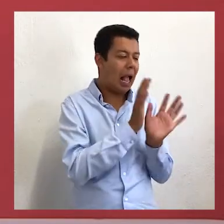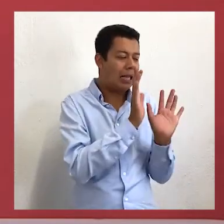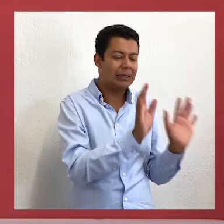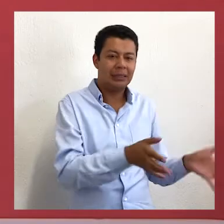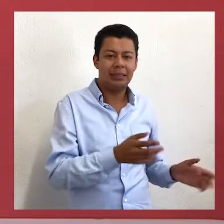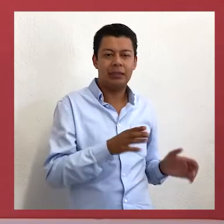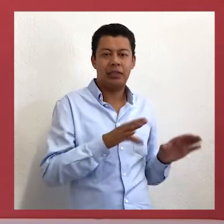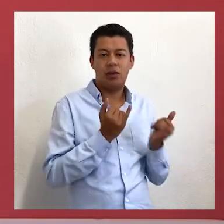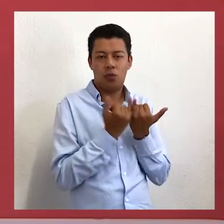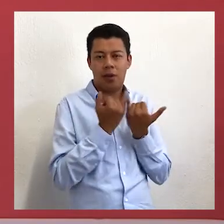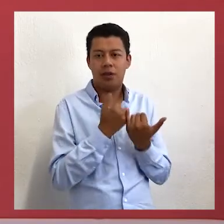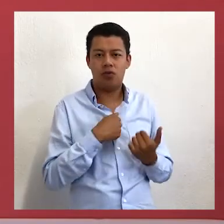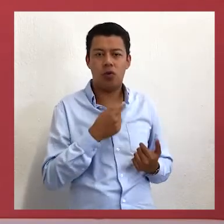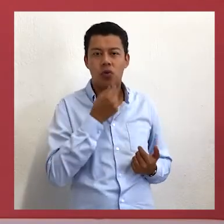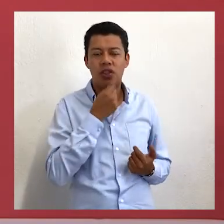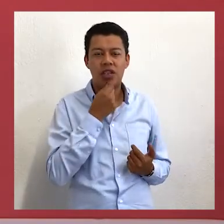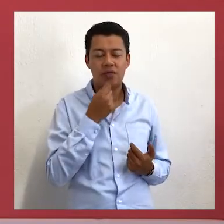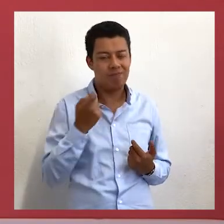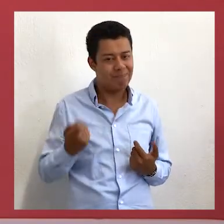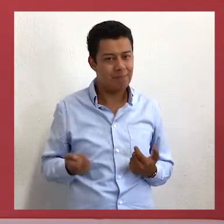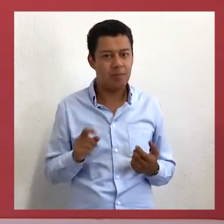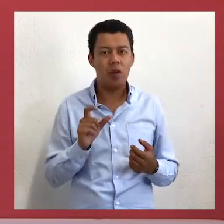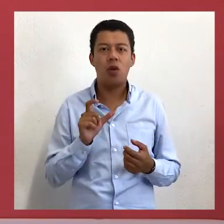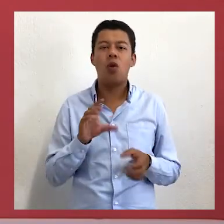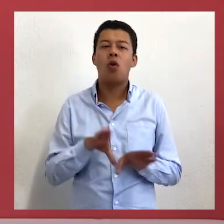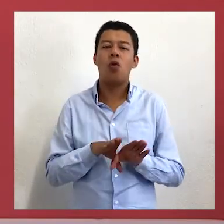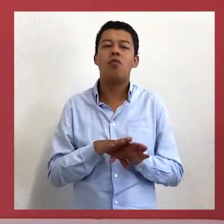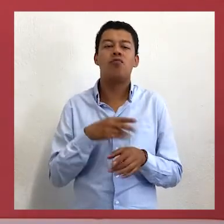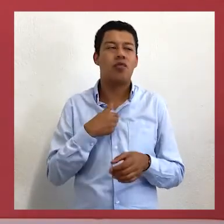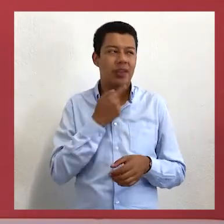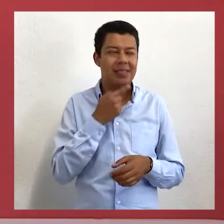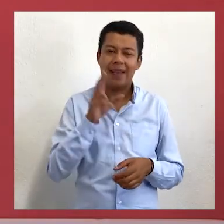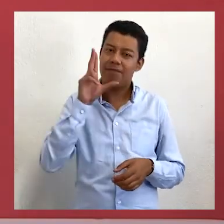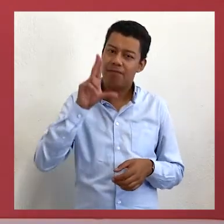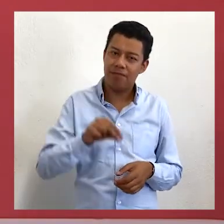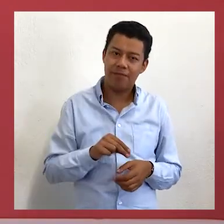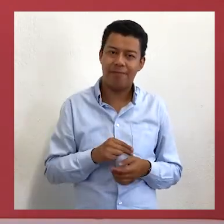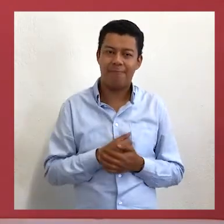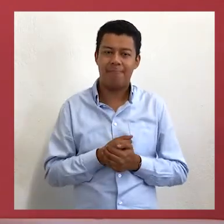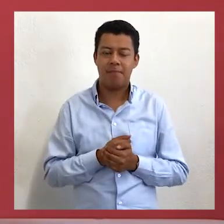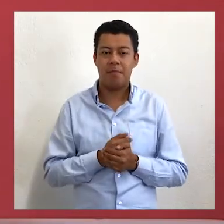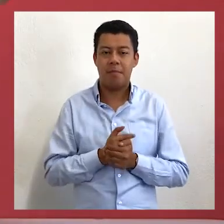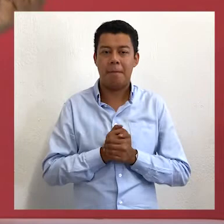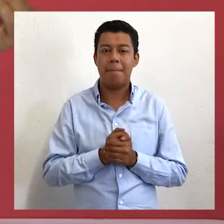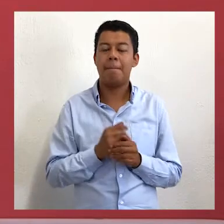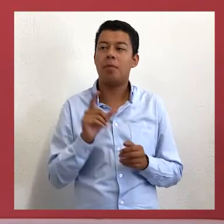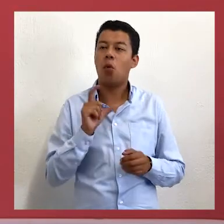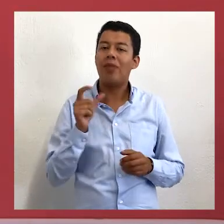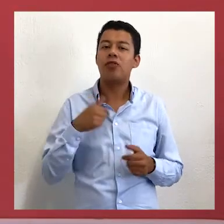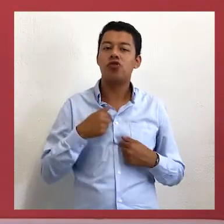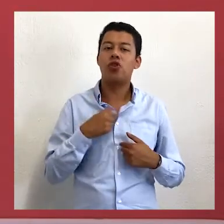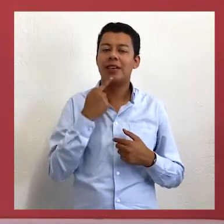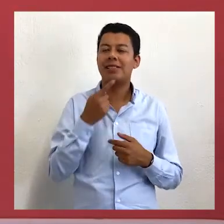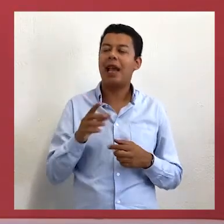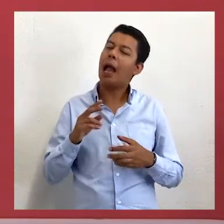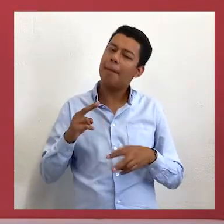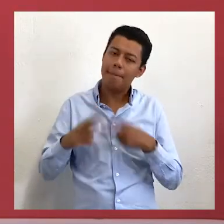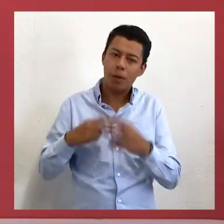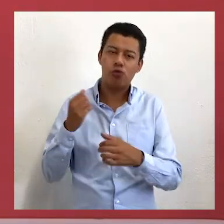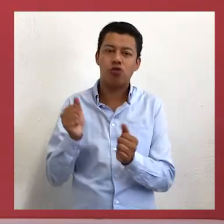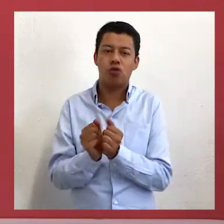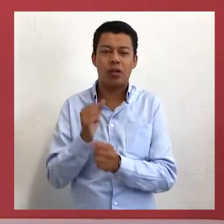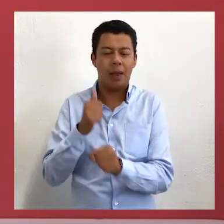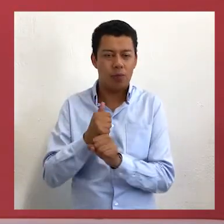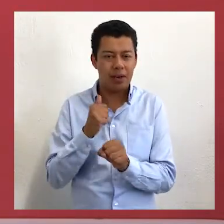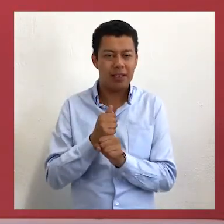yo quiero, como cuando era pequeño, como cuando no me decía que no, cuando yo le decía, vamos a la casa de los abuelos, y no chistaba